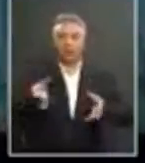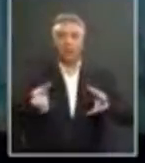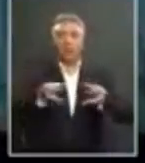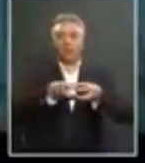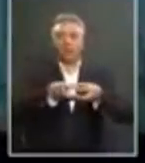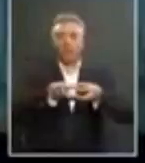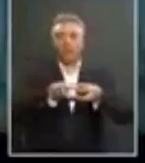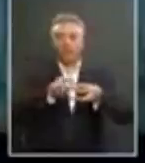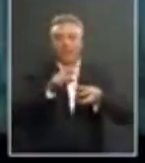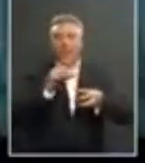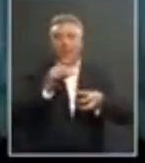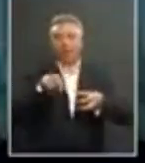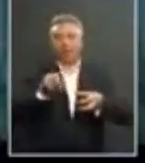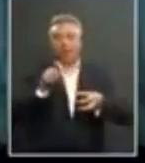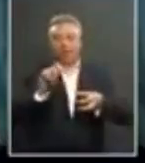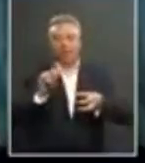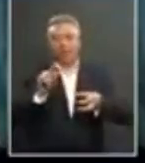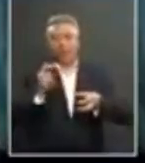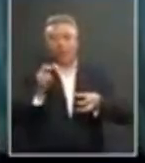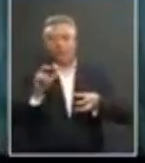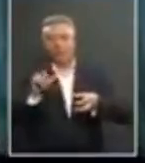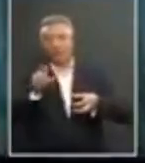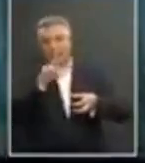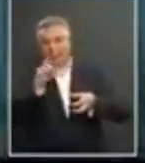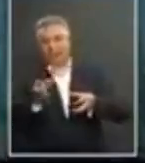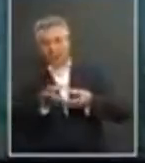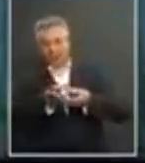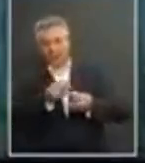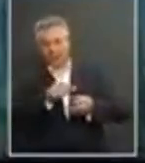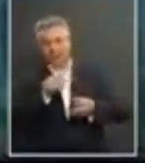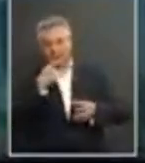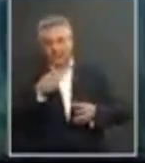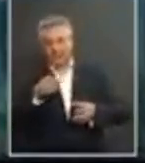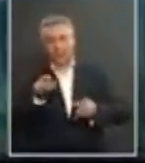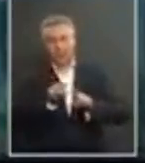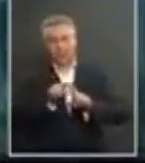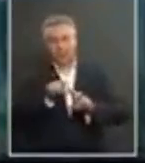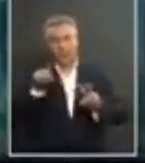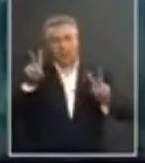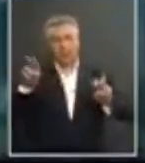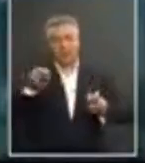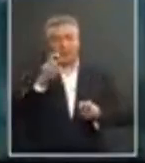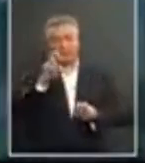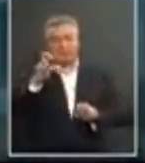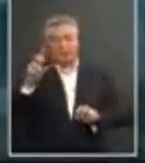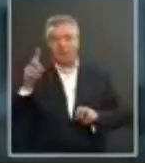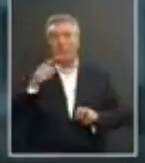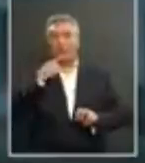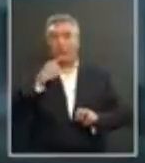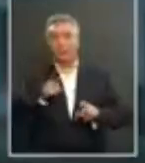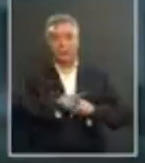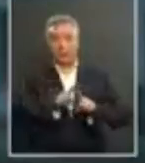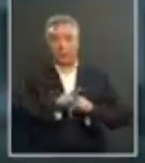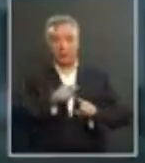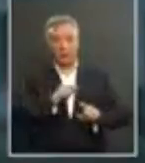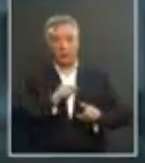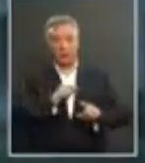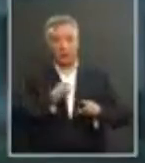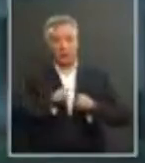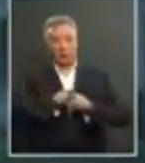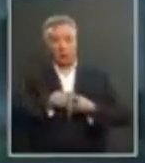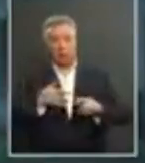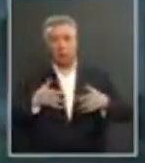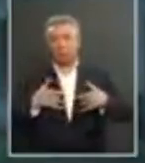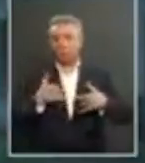si efectivamente hay un desorden interno que es más o menos manifiesto. La nueva presidenta del PPD dice que no es desleal que un militante del PPD, que es un partido que le